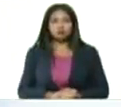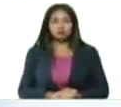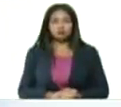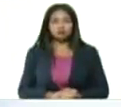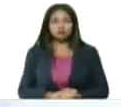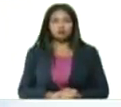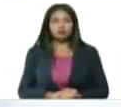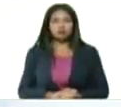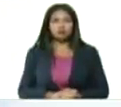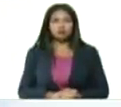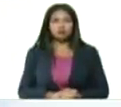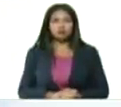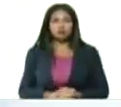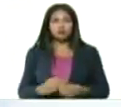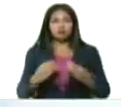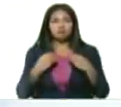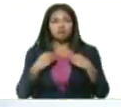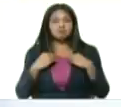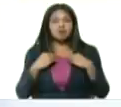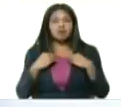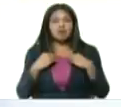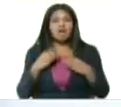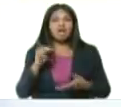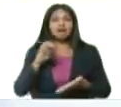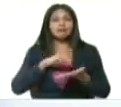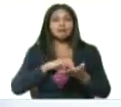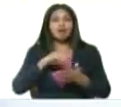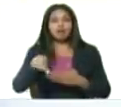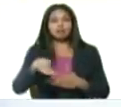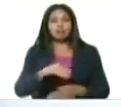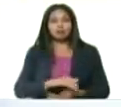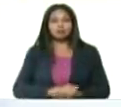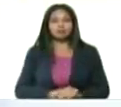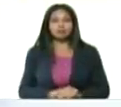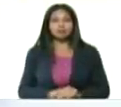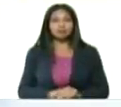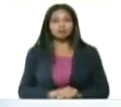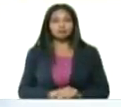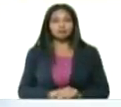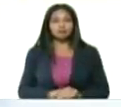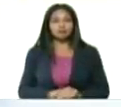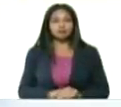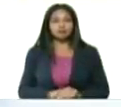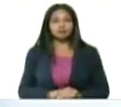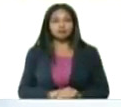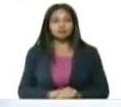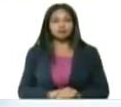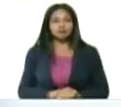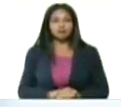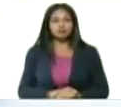residente en el Cafetal, municipio Baruta del estado Miranda.